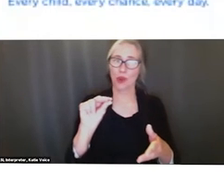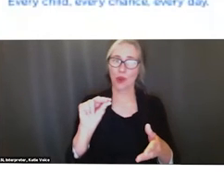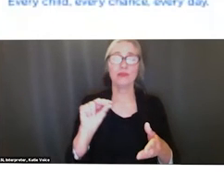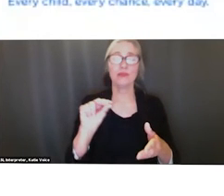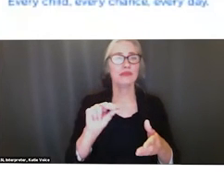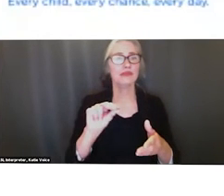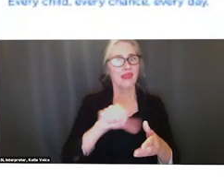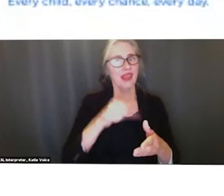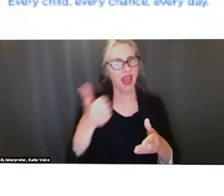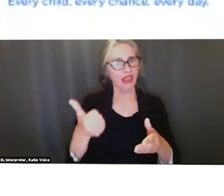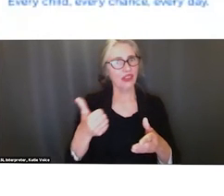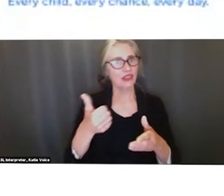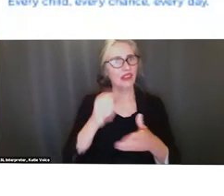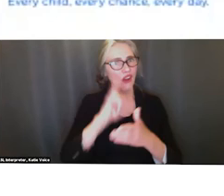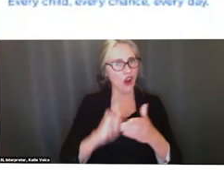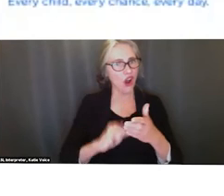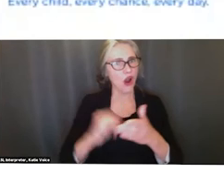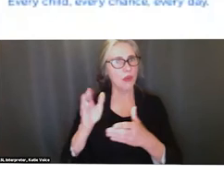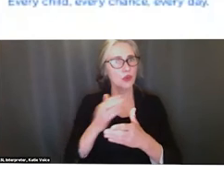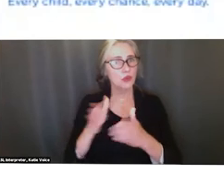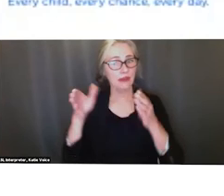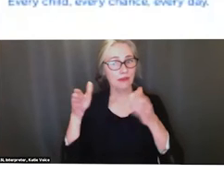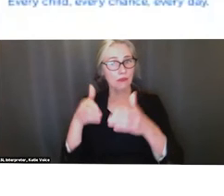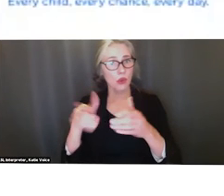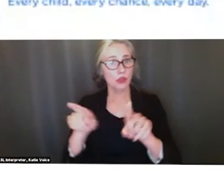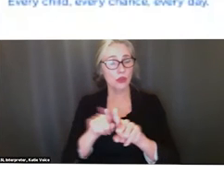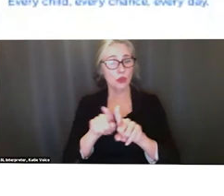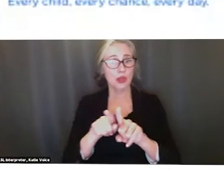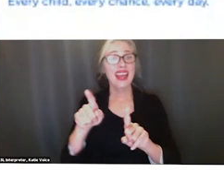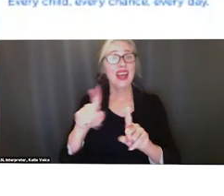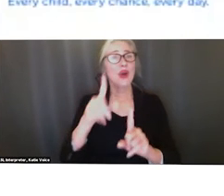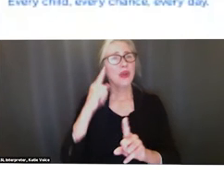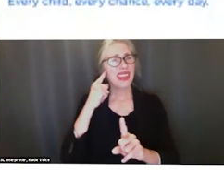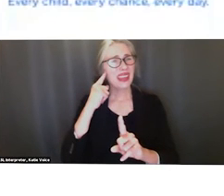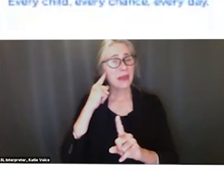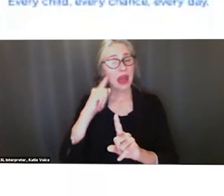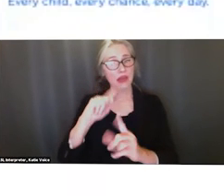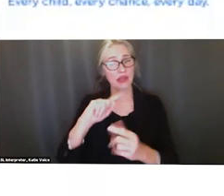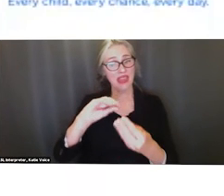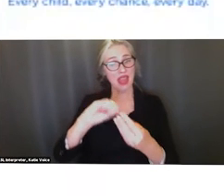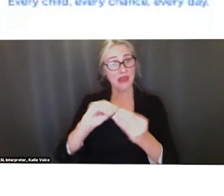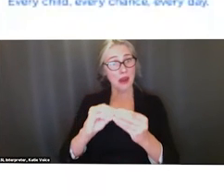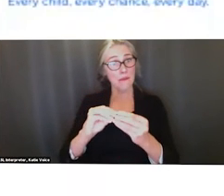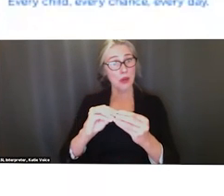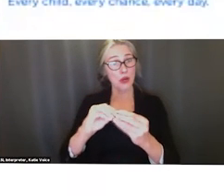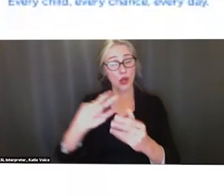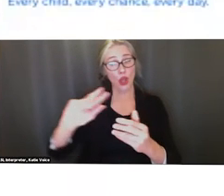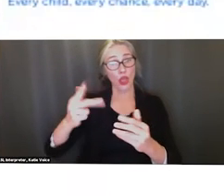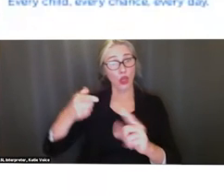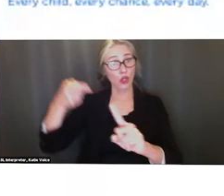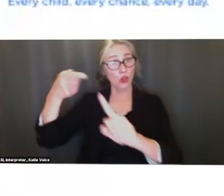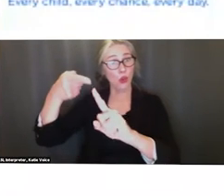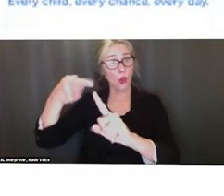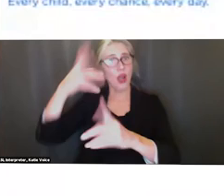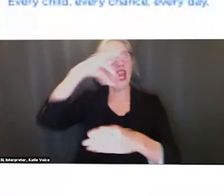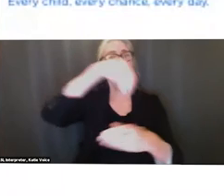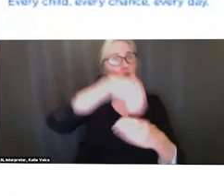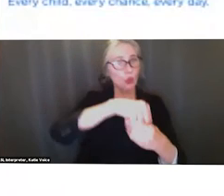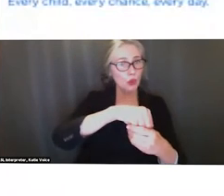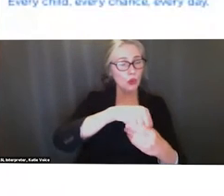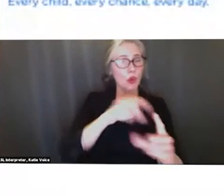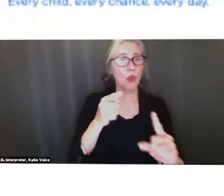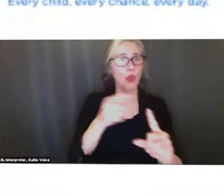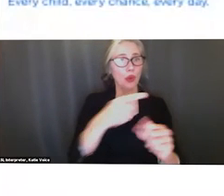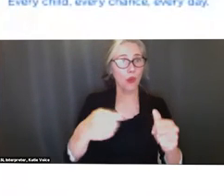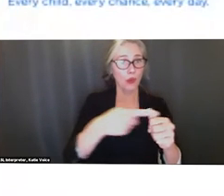tratando de decidir si mantenerlo en la meta 3 o cambiarlo a la meta 1. Eso es una de las conversaciones que todavía estamos teniendo en cuanto a